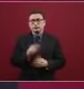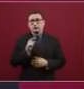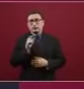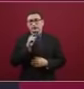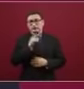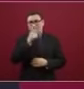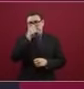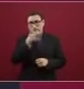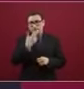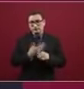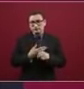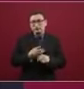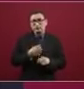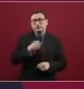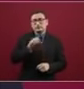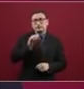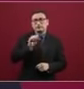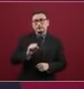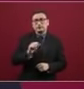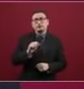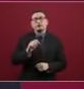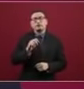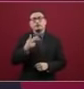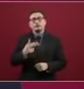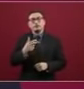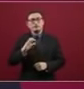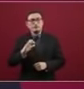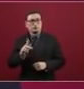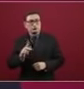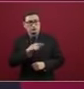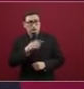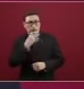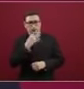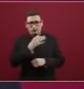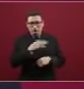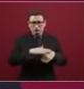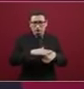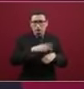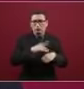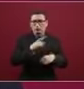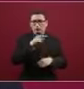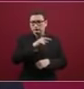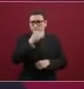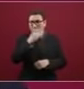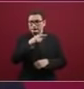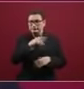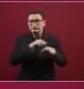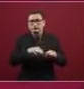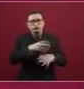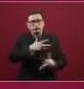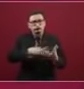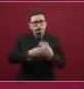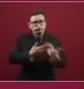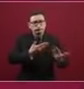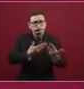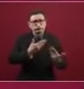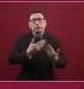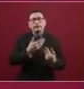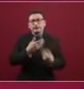de Hacienda, que ha sido la retroalimentación, es que la Secretaría